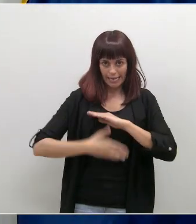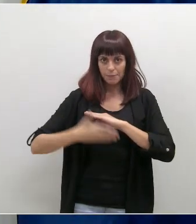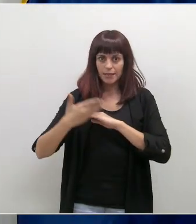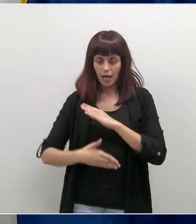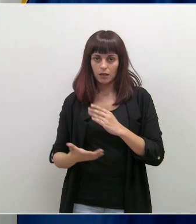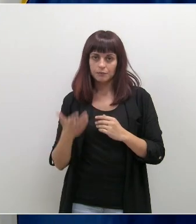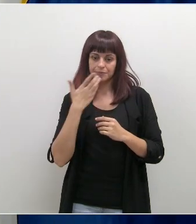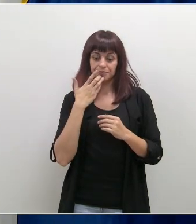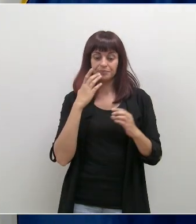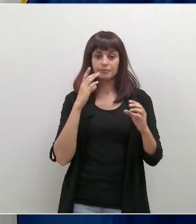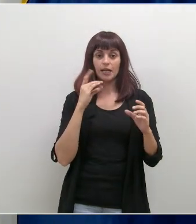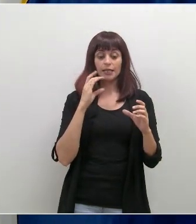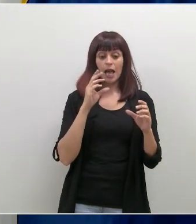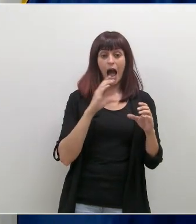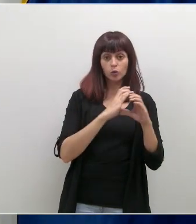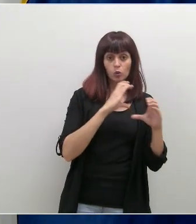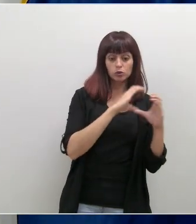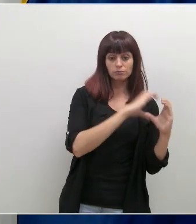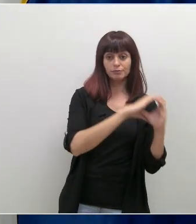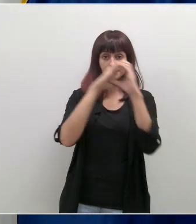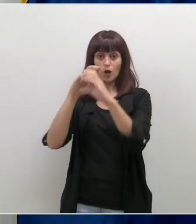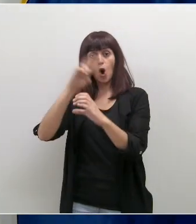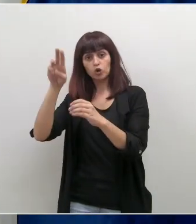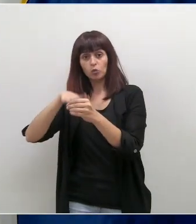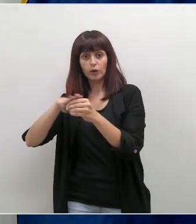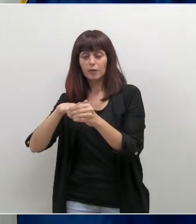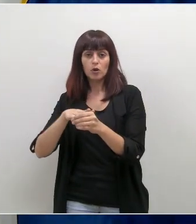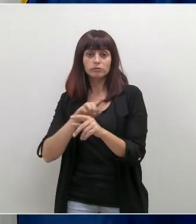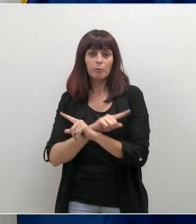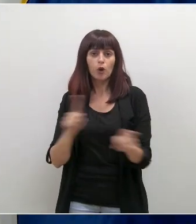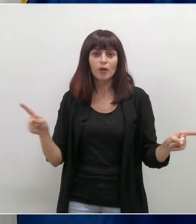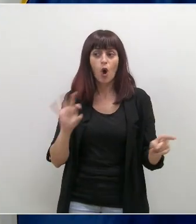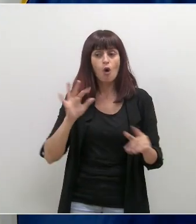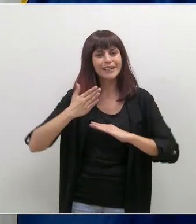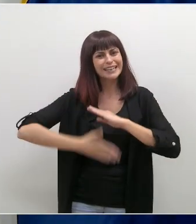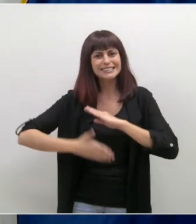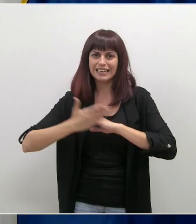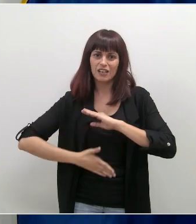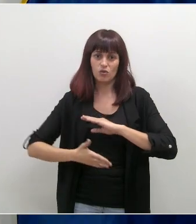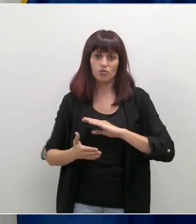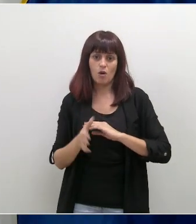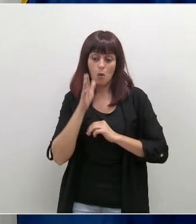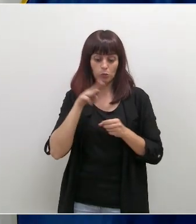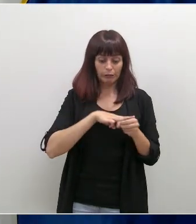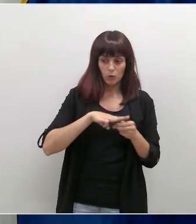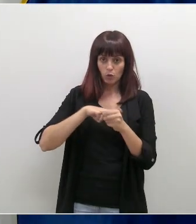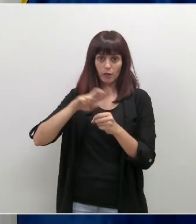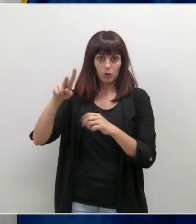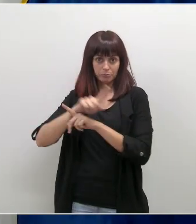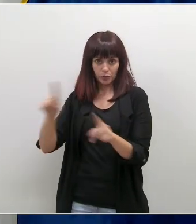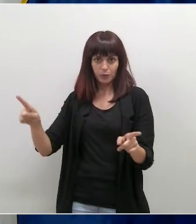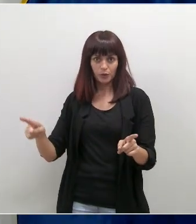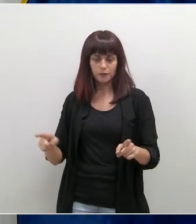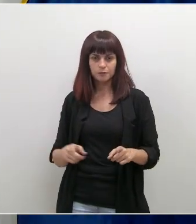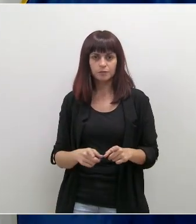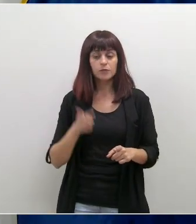en el transporte interurbano está con carácter general prohibida o por lo menos muy restringida. En ese sentido, esto además es así, no